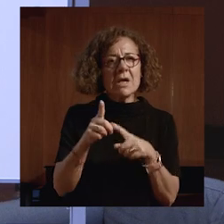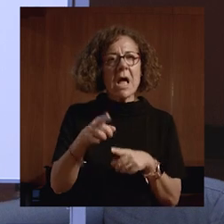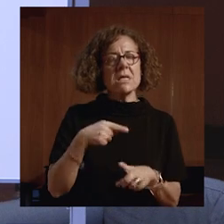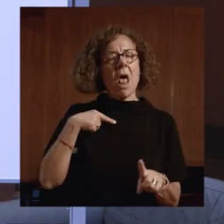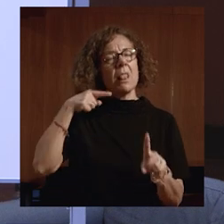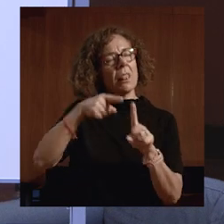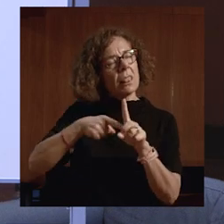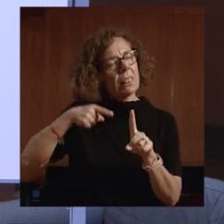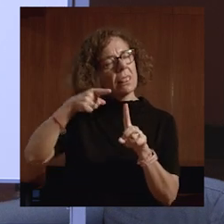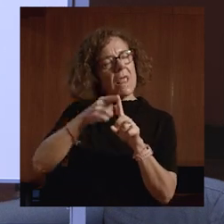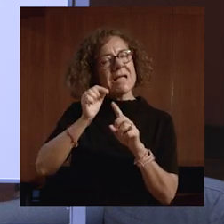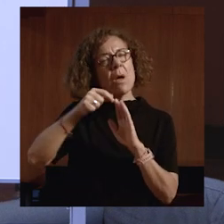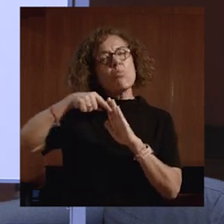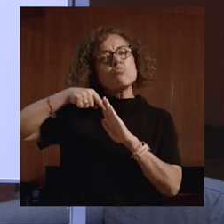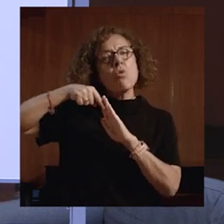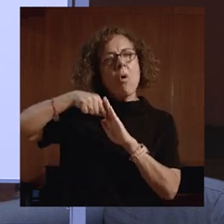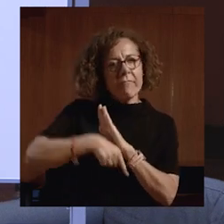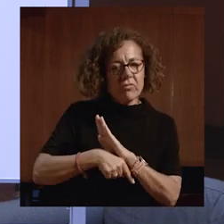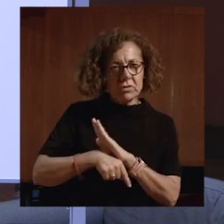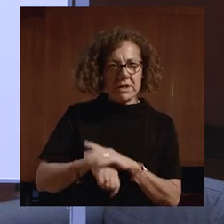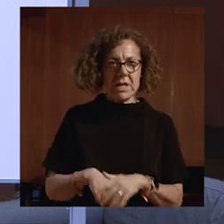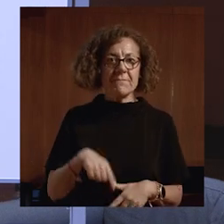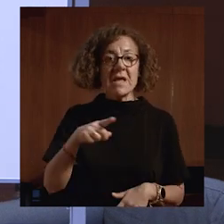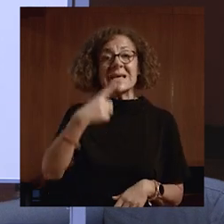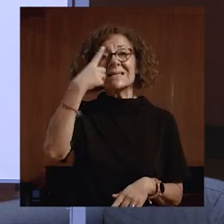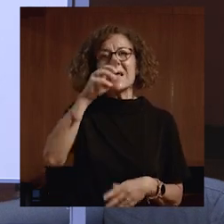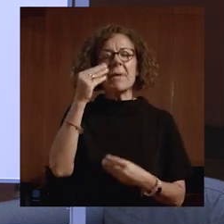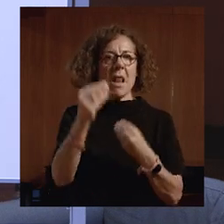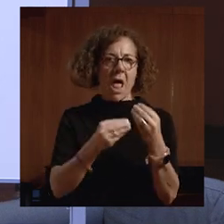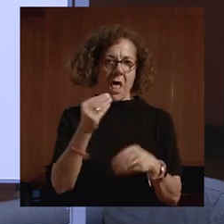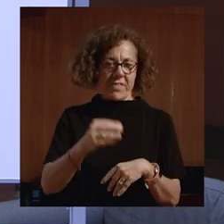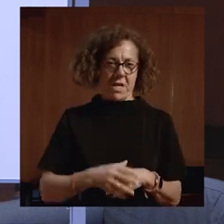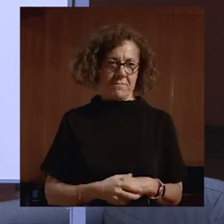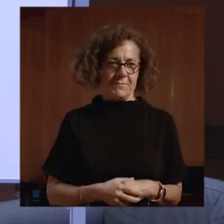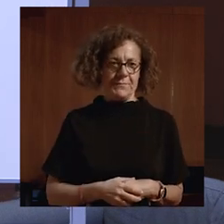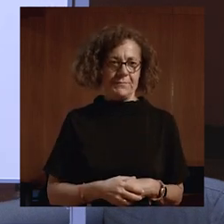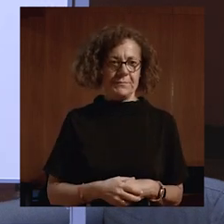esa profundidad, ese saber hacer, ¿no?